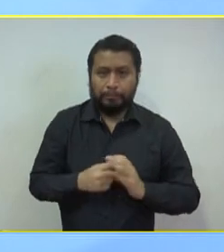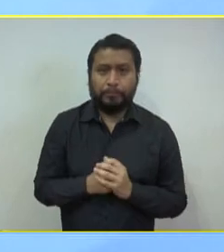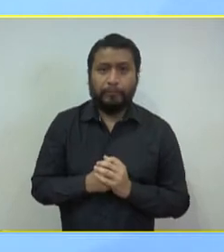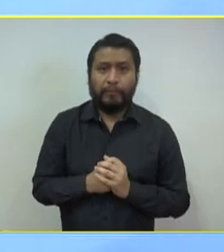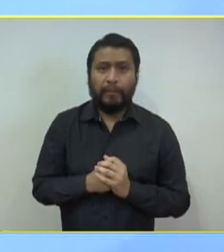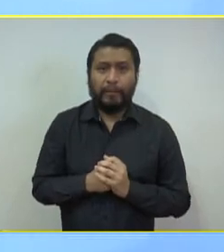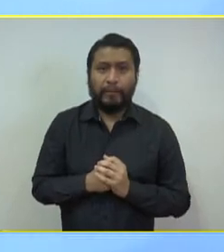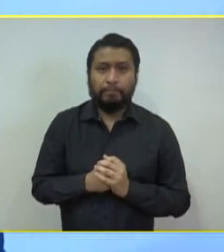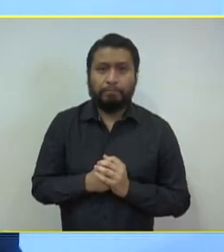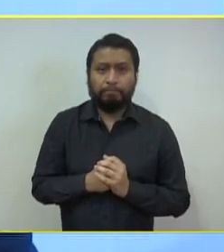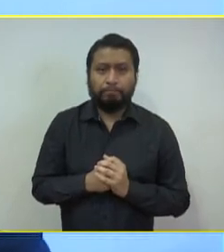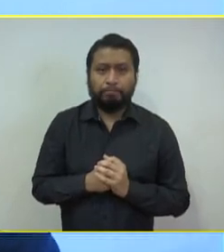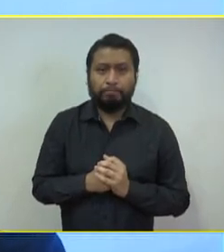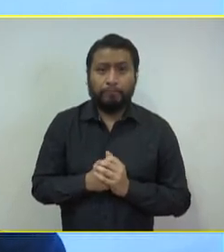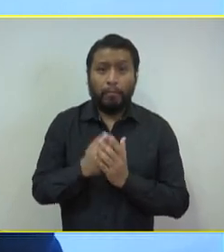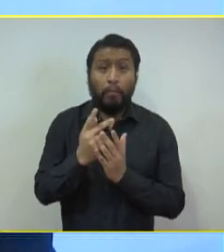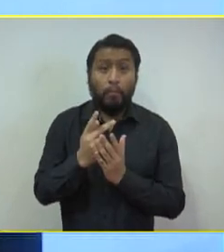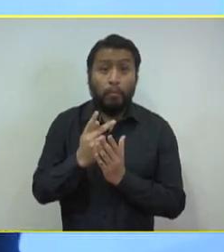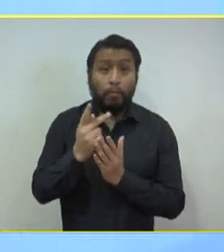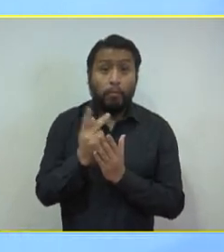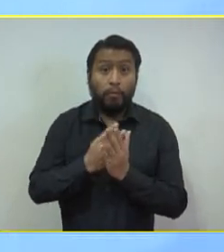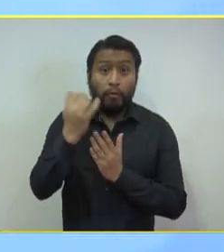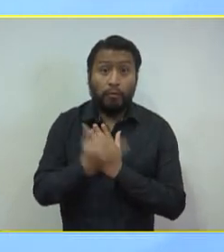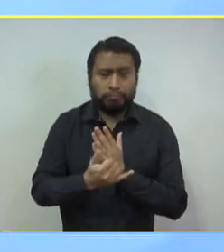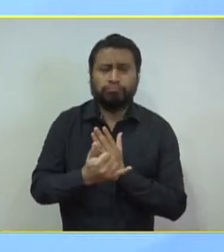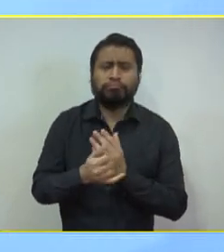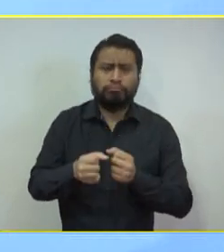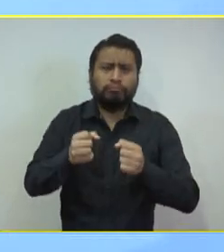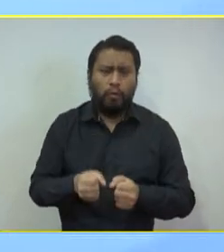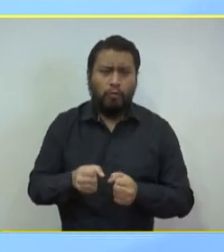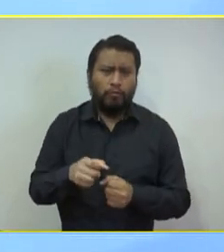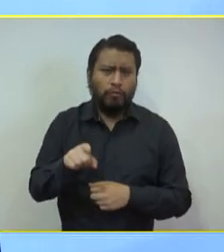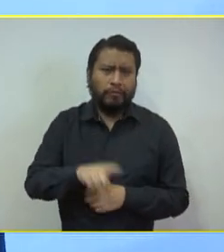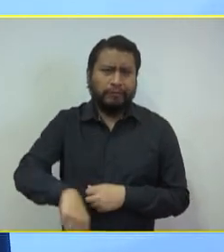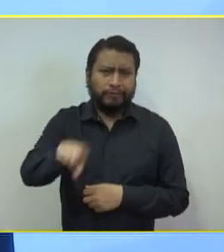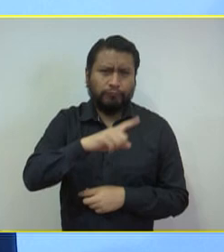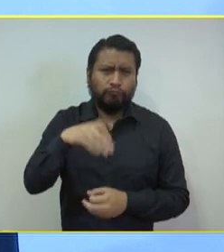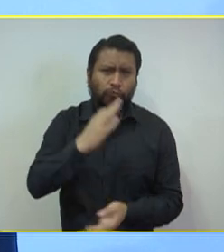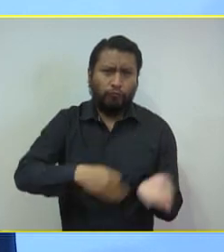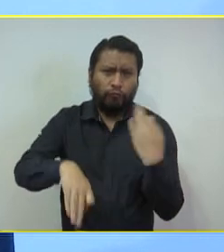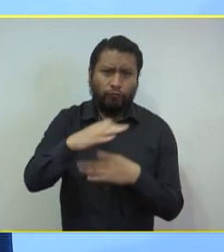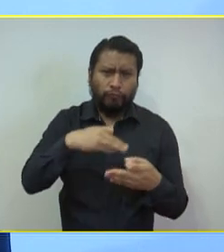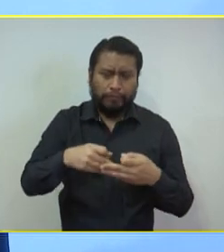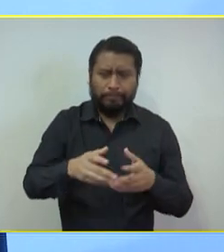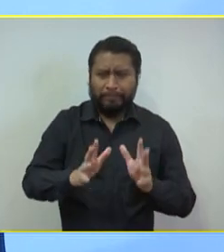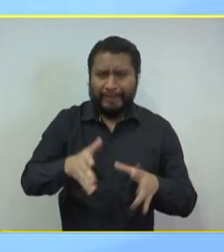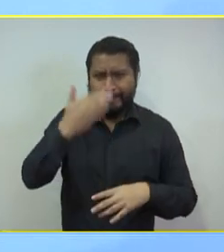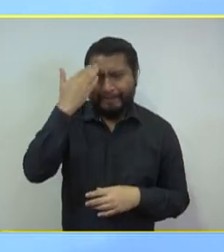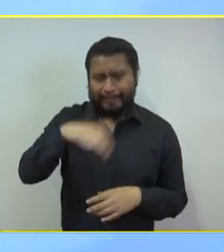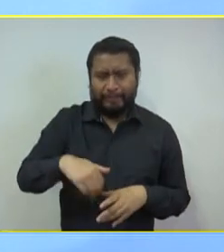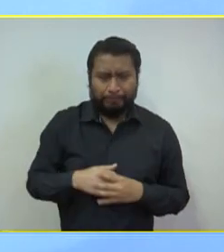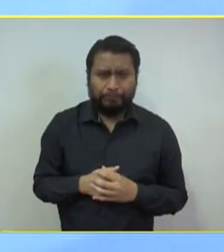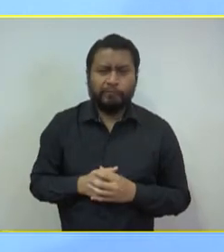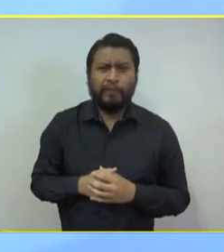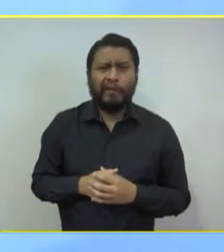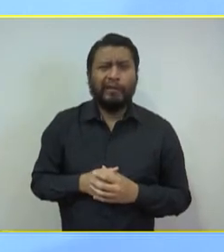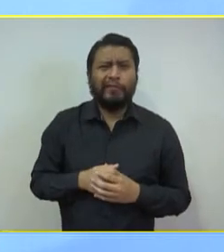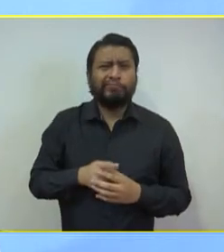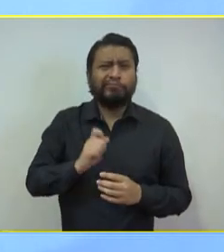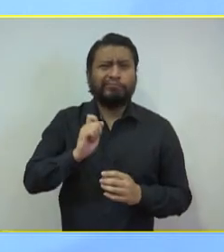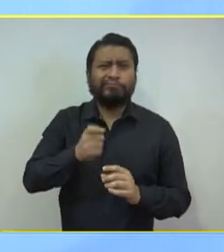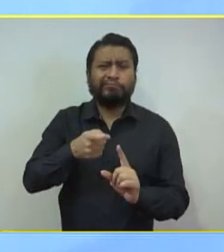seguro todos estarán enterados de esto, ha tenido como propósito el